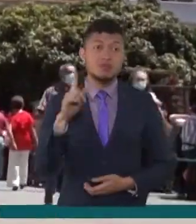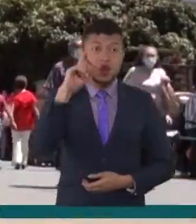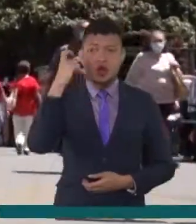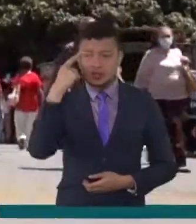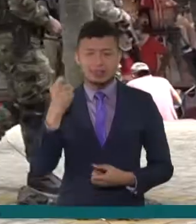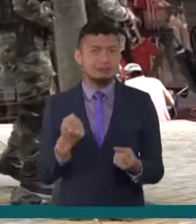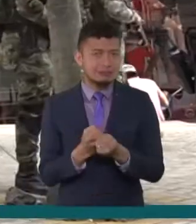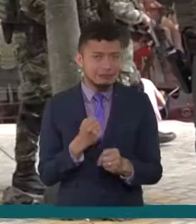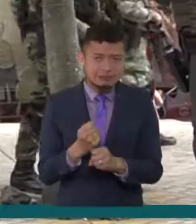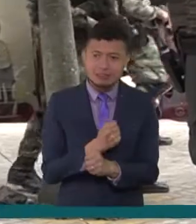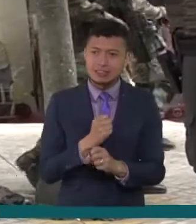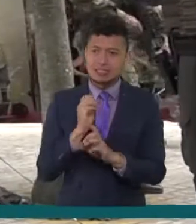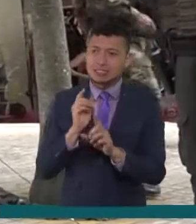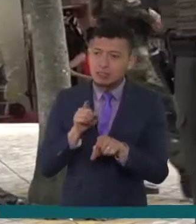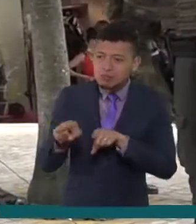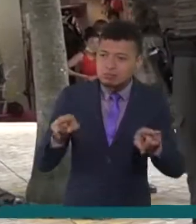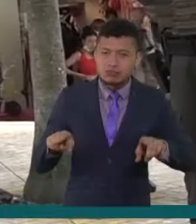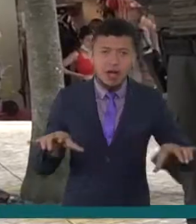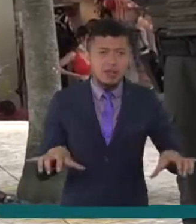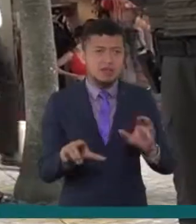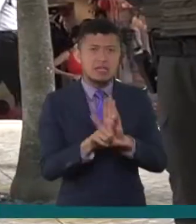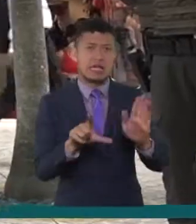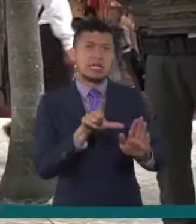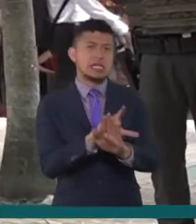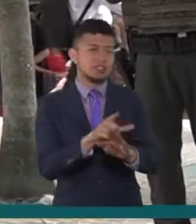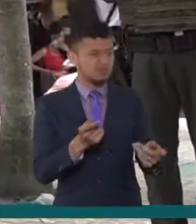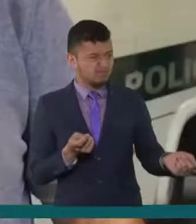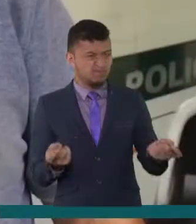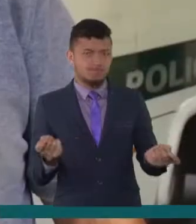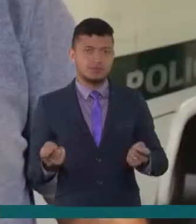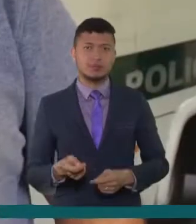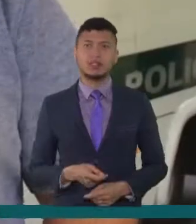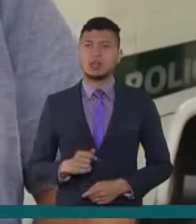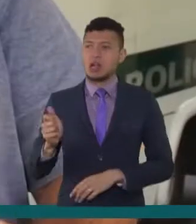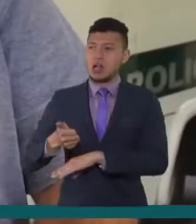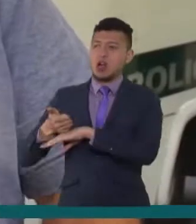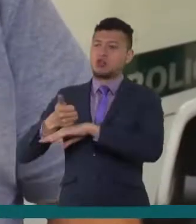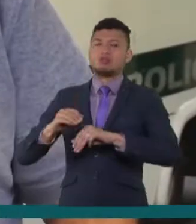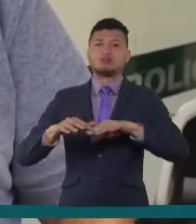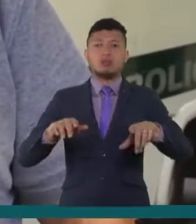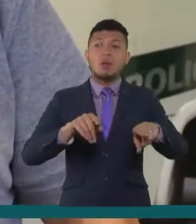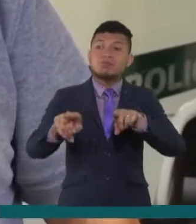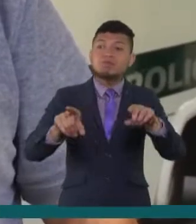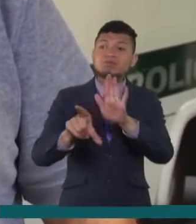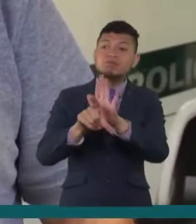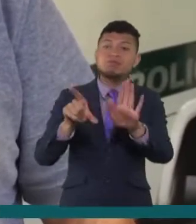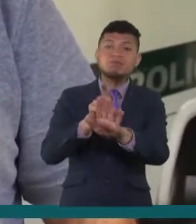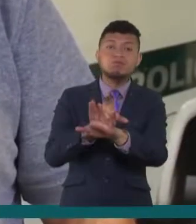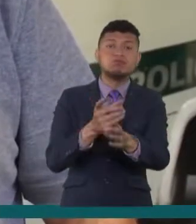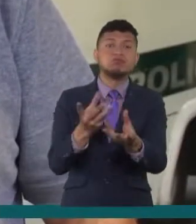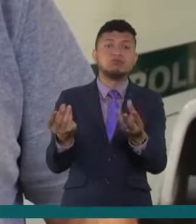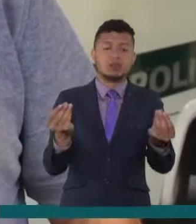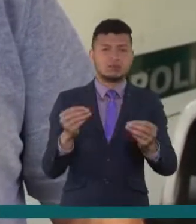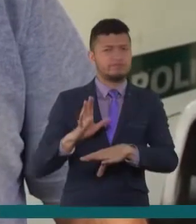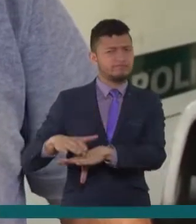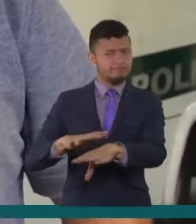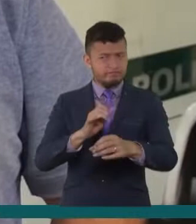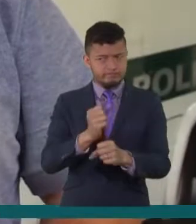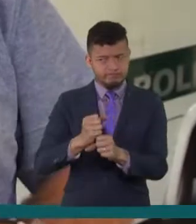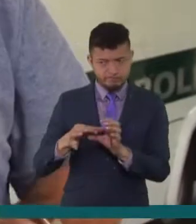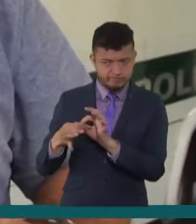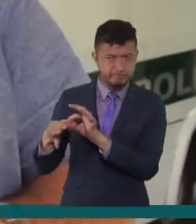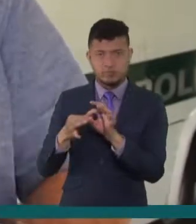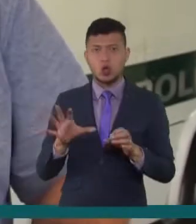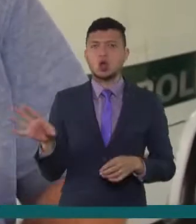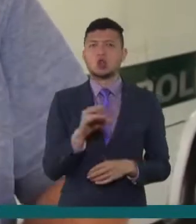continúa trabajando en contra de todas las actividades contrarias a la ley. Un mensaje claro de las autoridades a los actores criminales es que se está